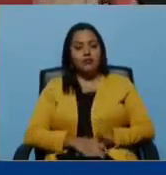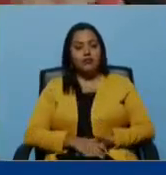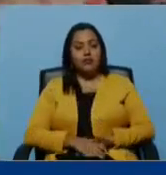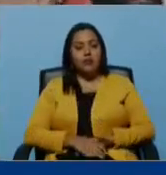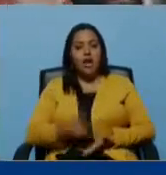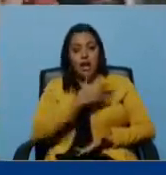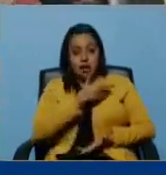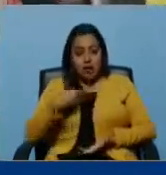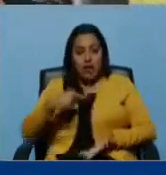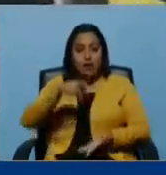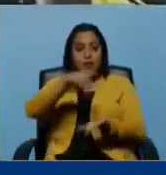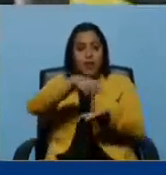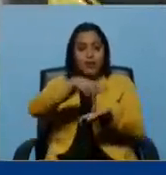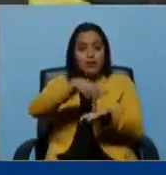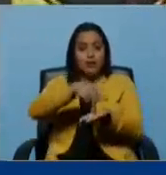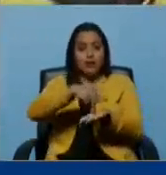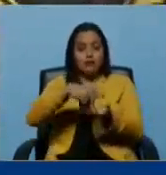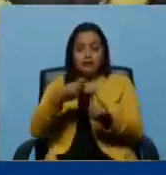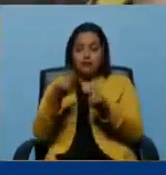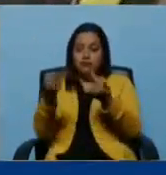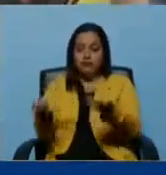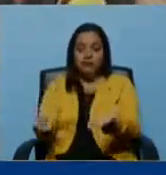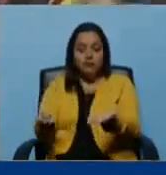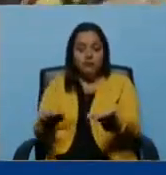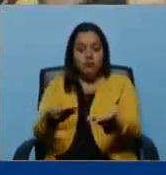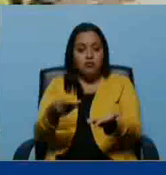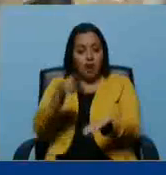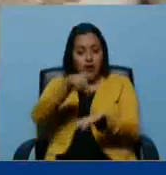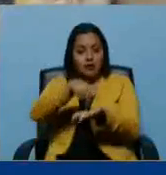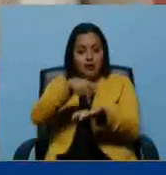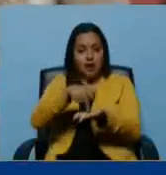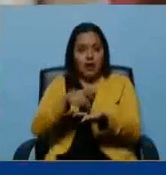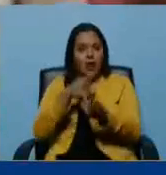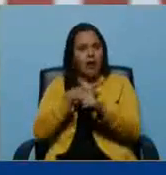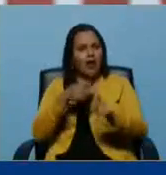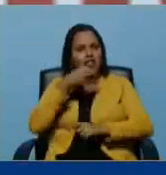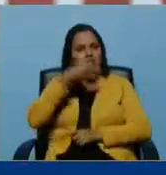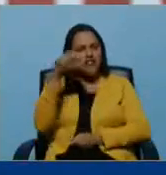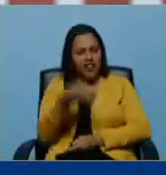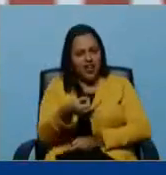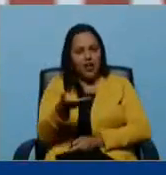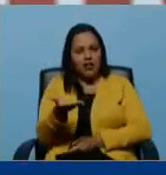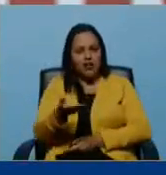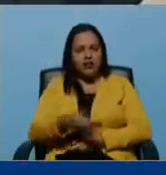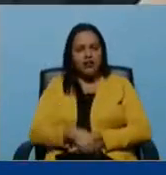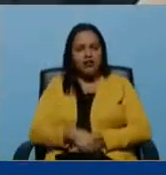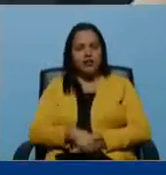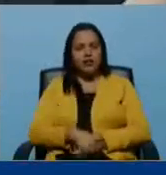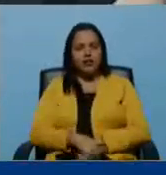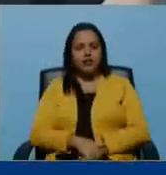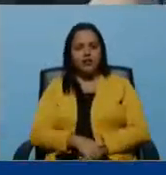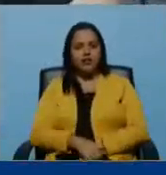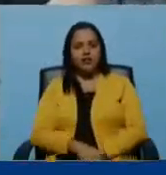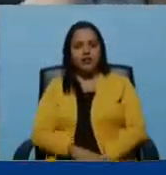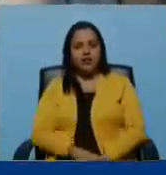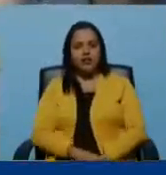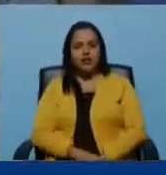¿Quieren participación? Tomen participación. Pero de verdad, verdadita.